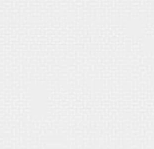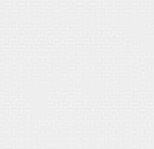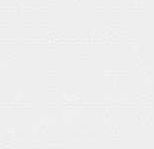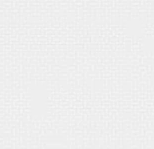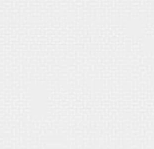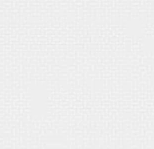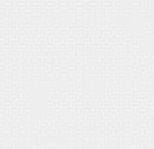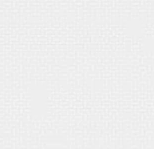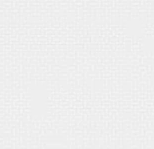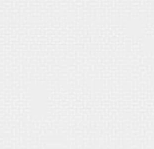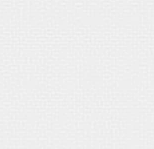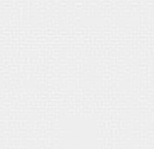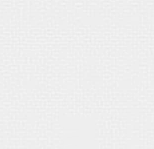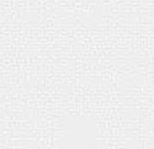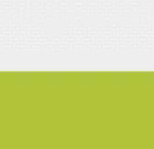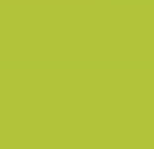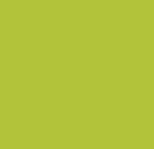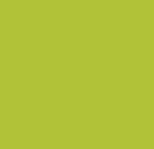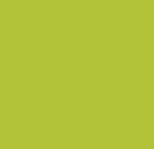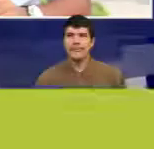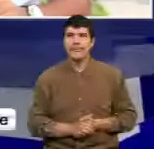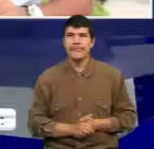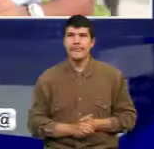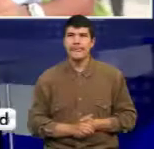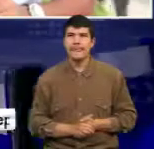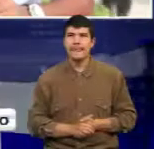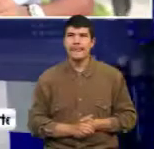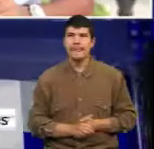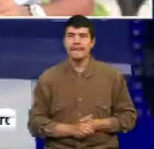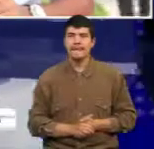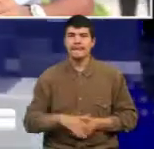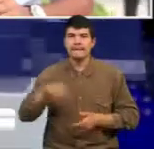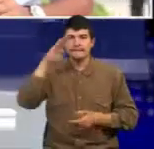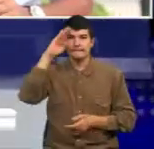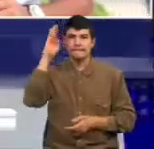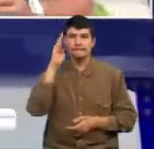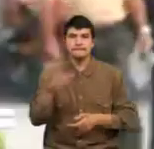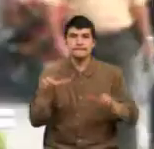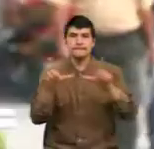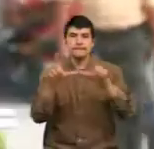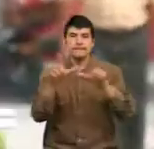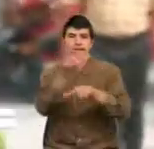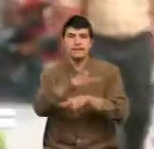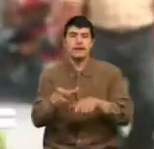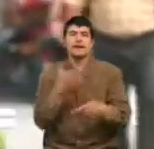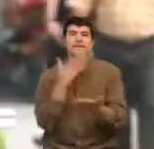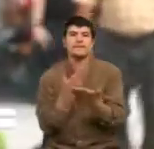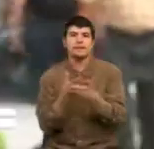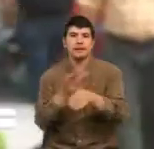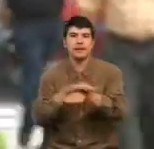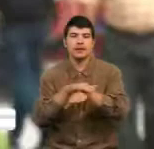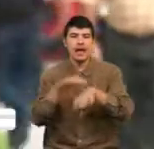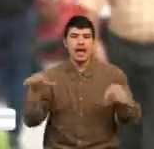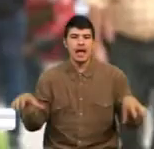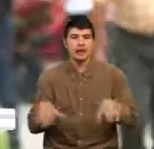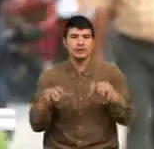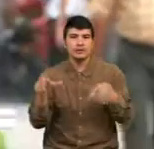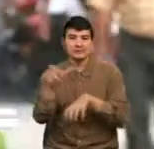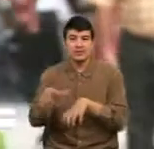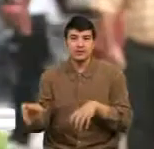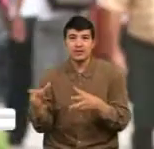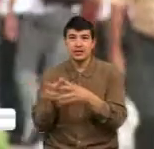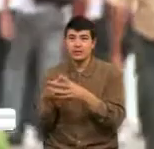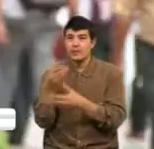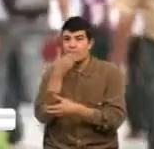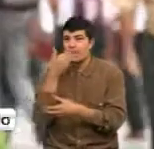canal 2 tocón hola compañeros el evidente es muy buenas tardes pues las acciones que estarían cometiendo estos grupos armados